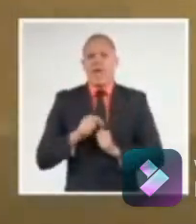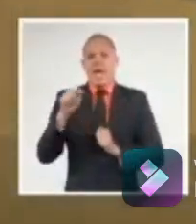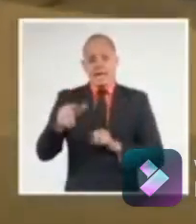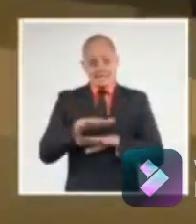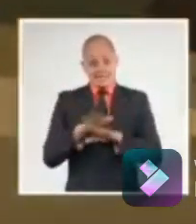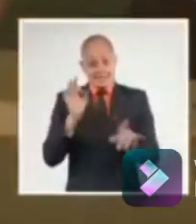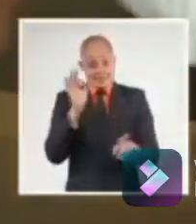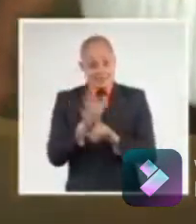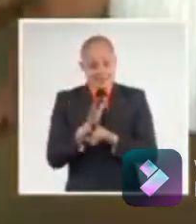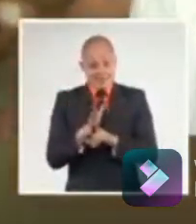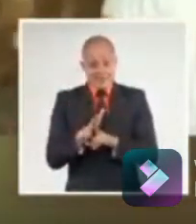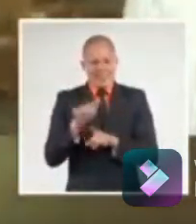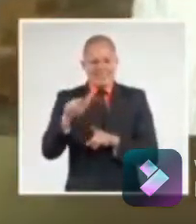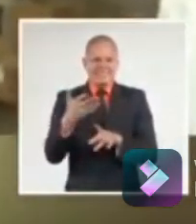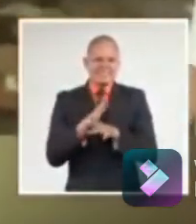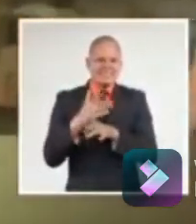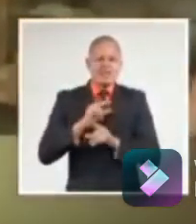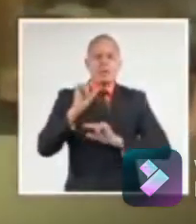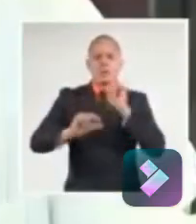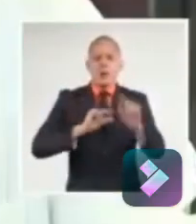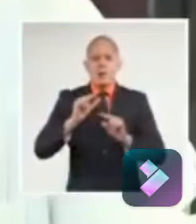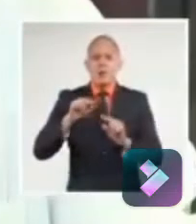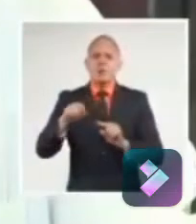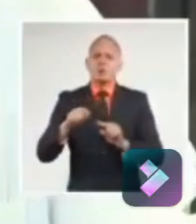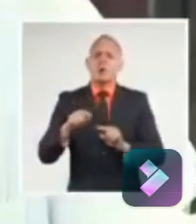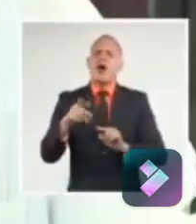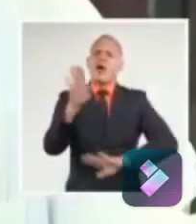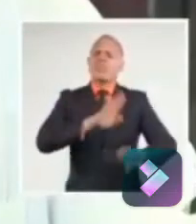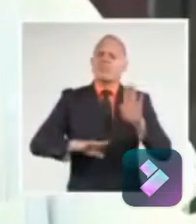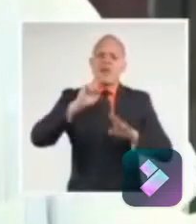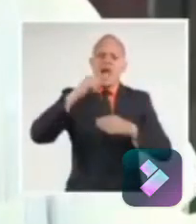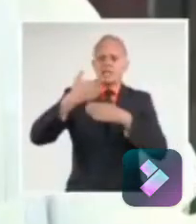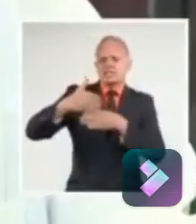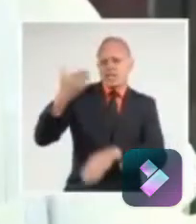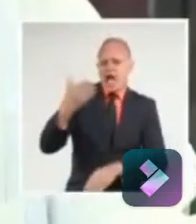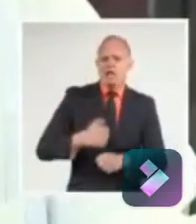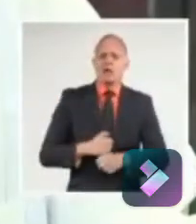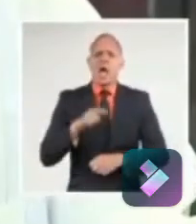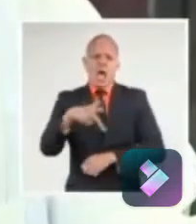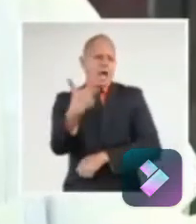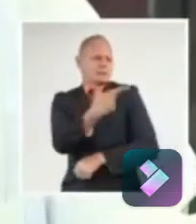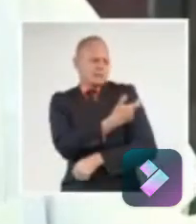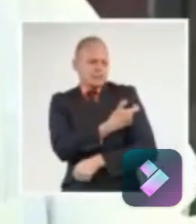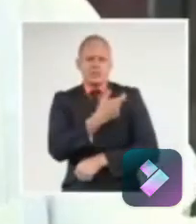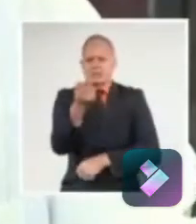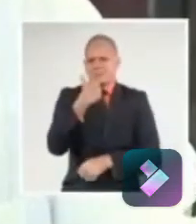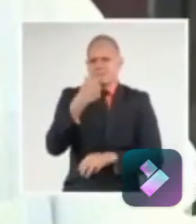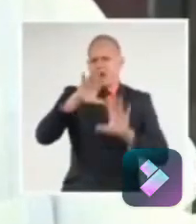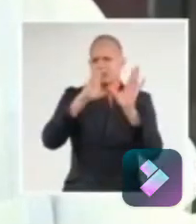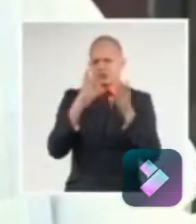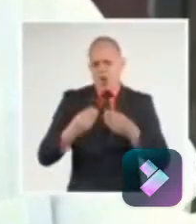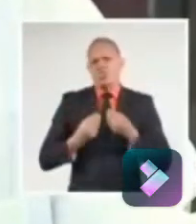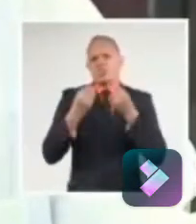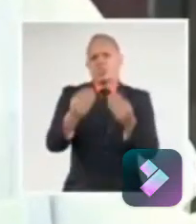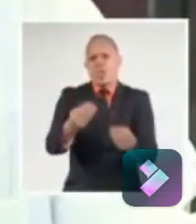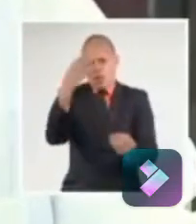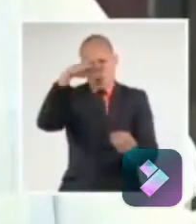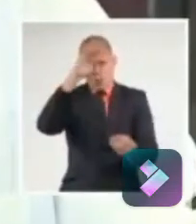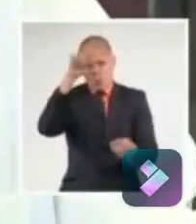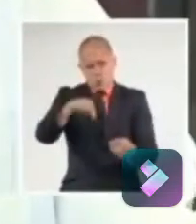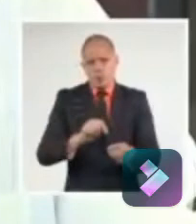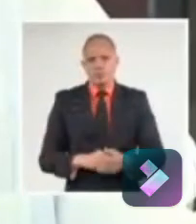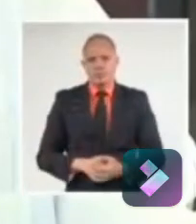campaña Rompamos el Bloqueo, jeringas, agujas e insumos médicos para Cuba, en